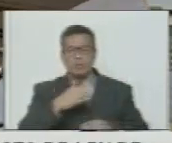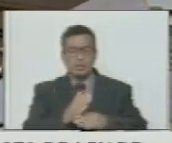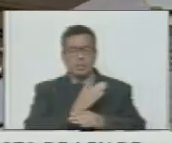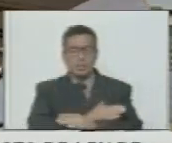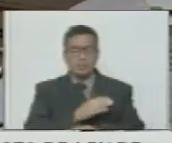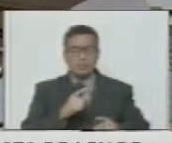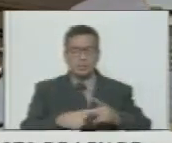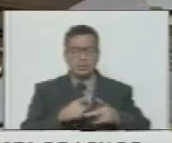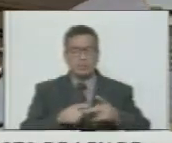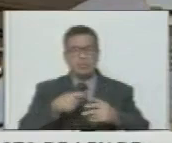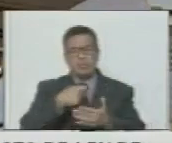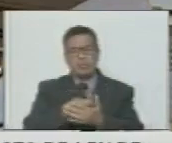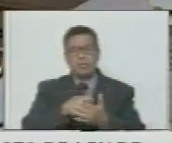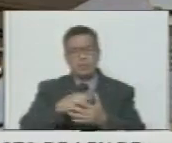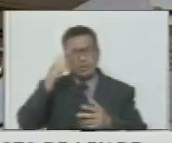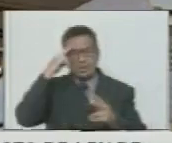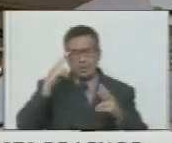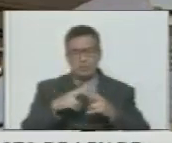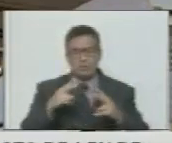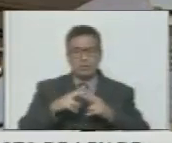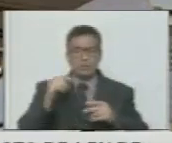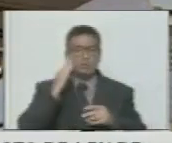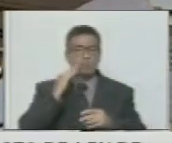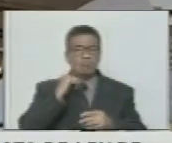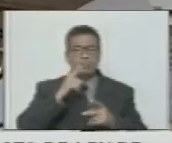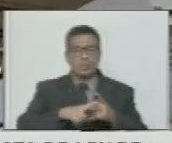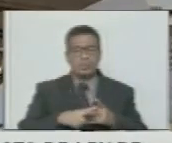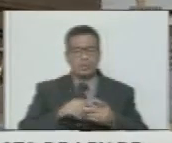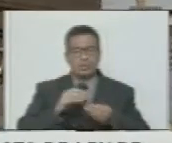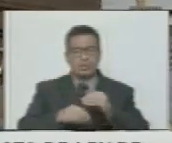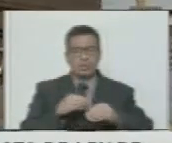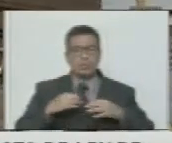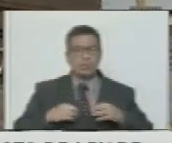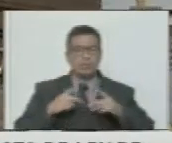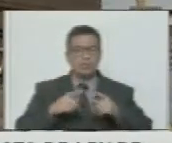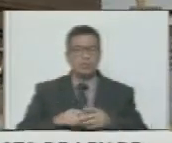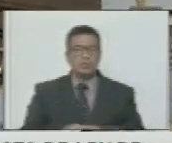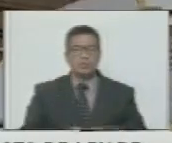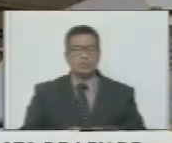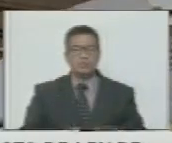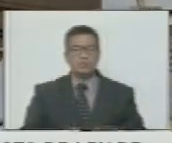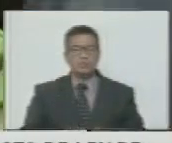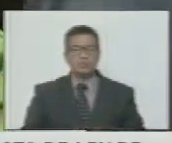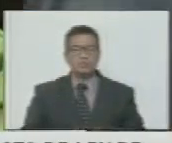medicina prepagada, adicionalmente se reconocerá la experiencia en el sector salud.